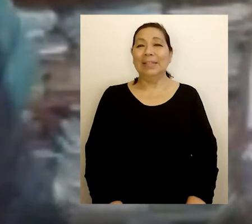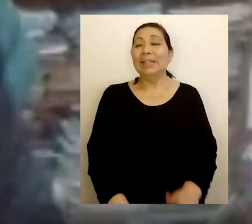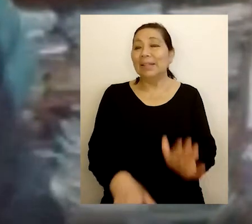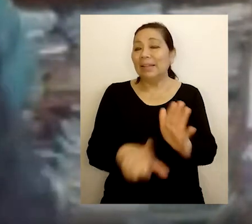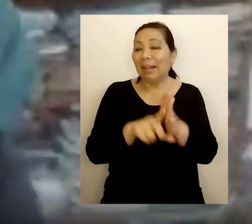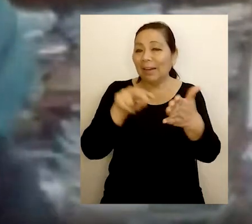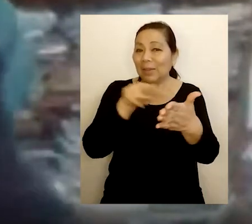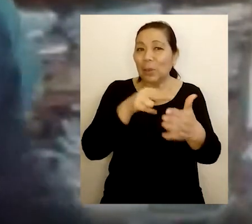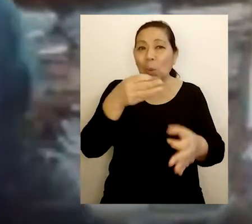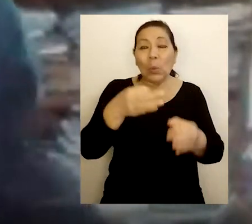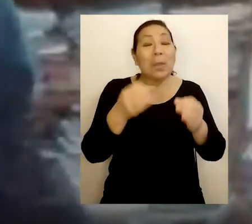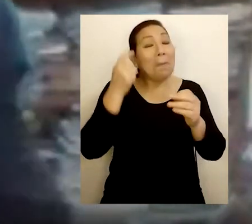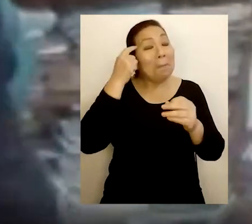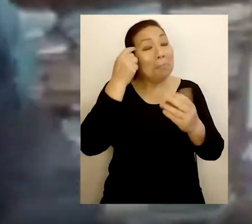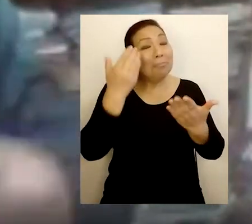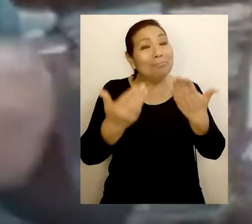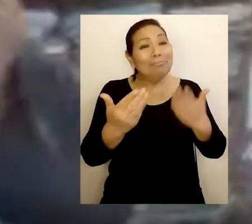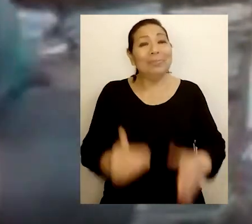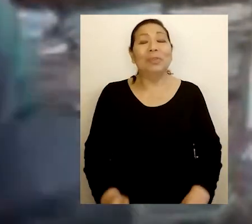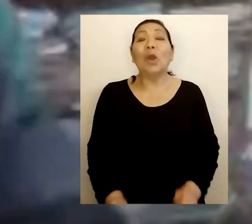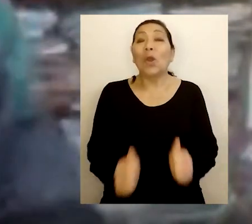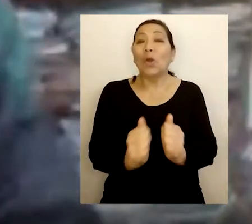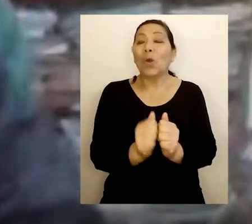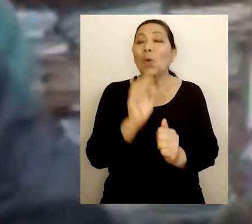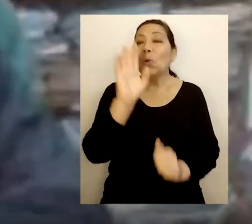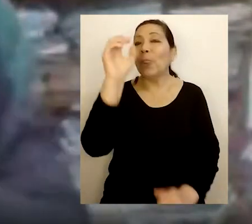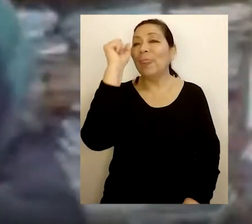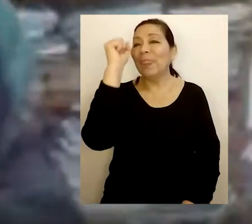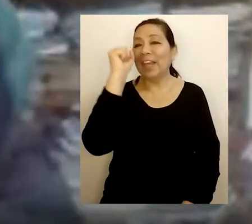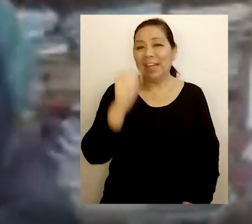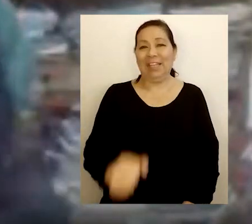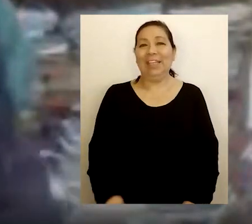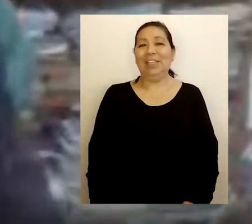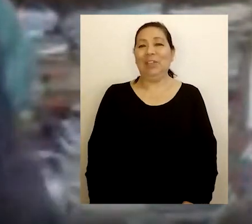la lectura de sentencia. Se supone, señor magistrado, con un